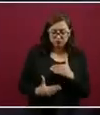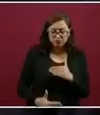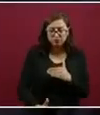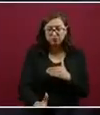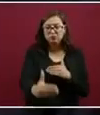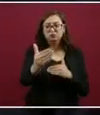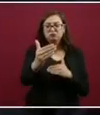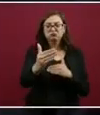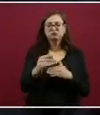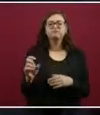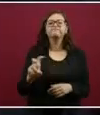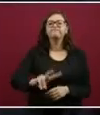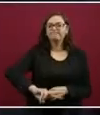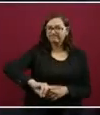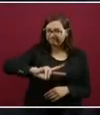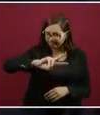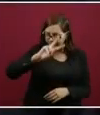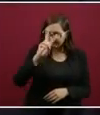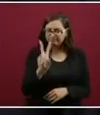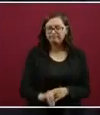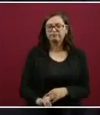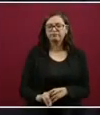se haga valer